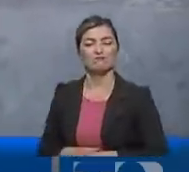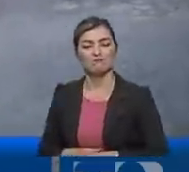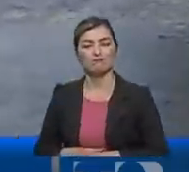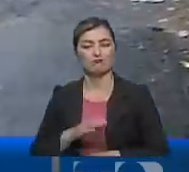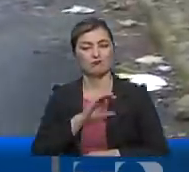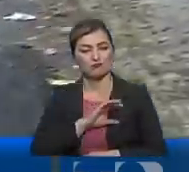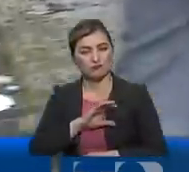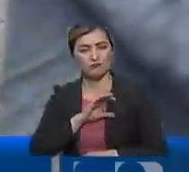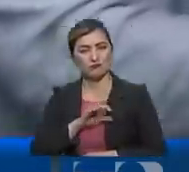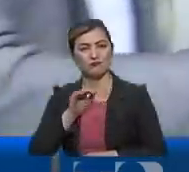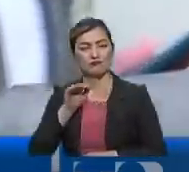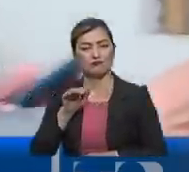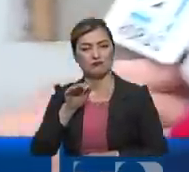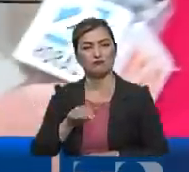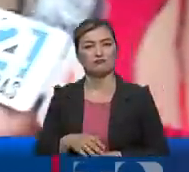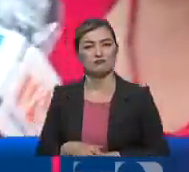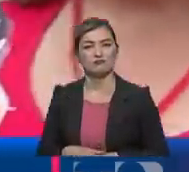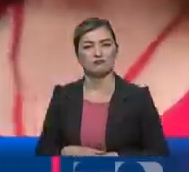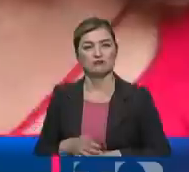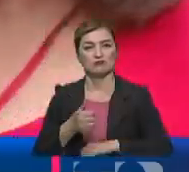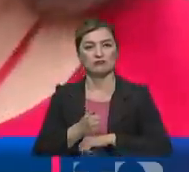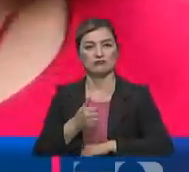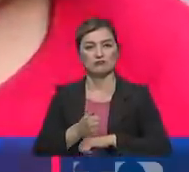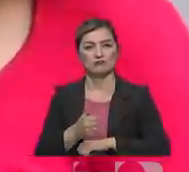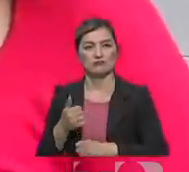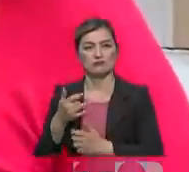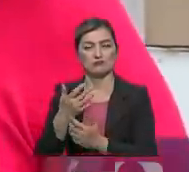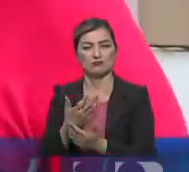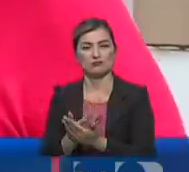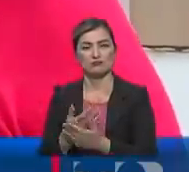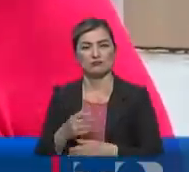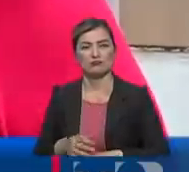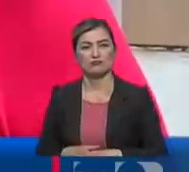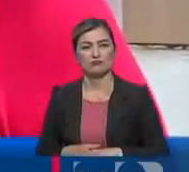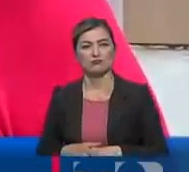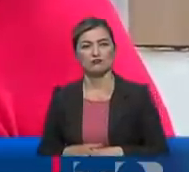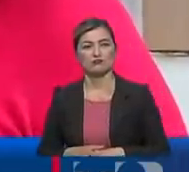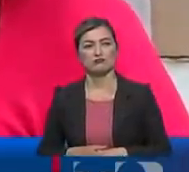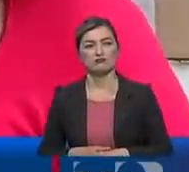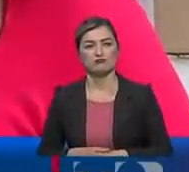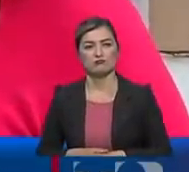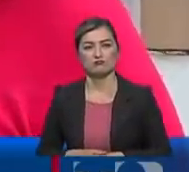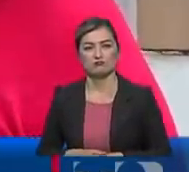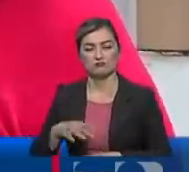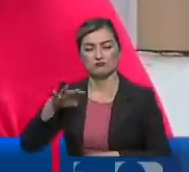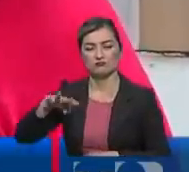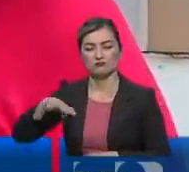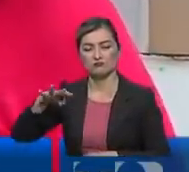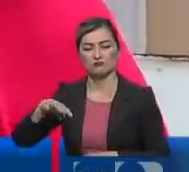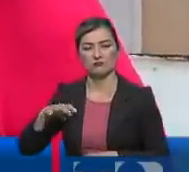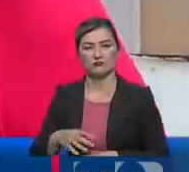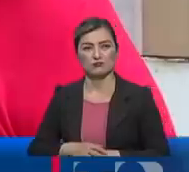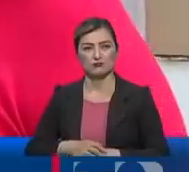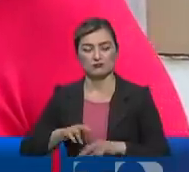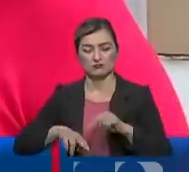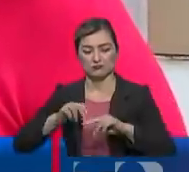el municipio nos diera la autorización y vinieron a hacer hace unos 4 meses más o menos el